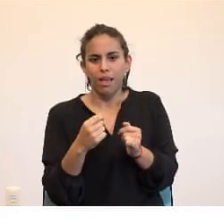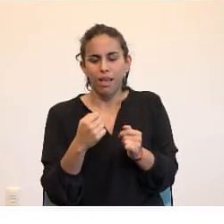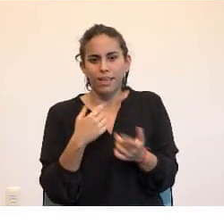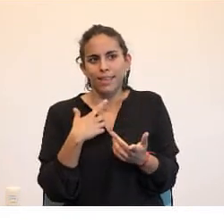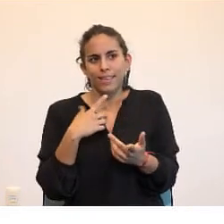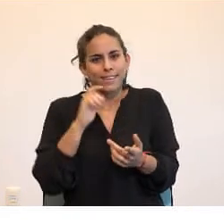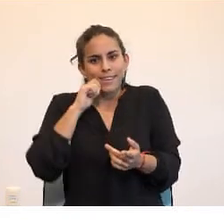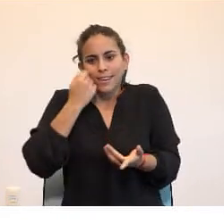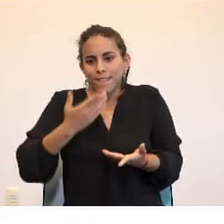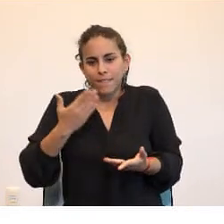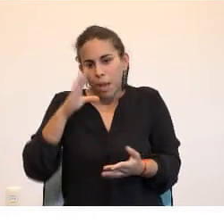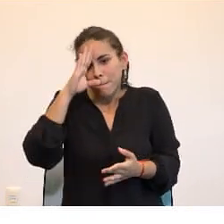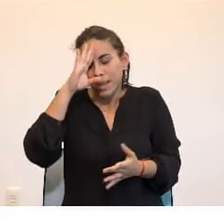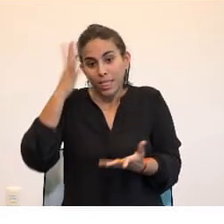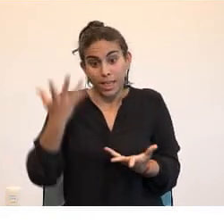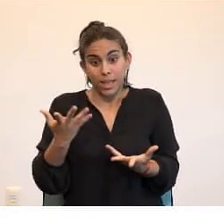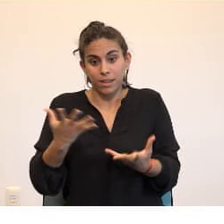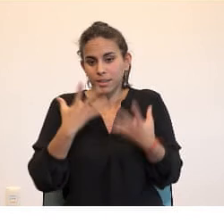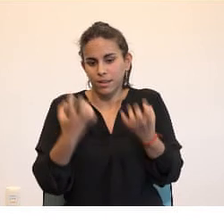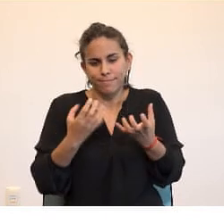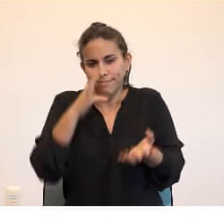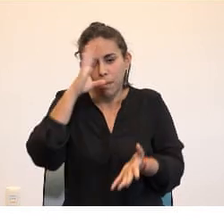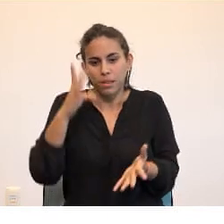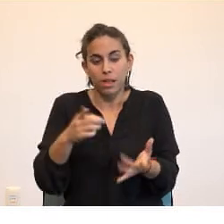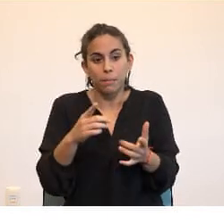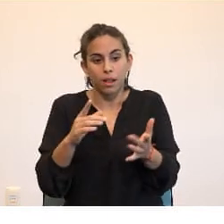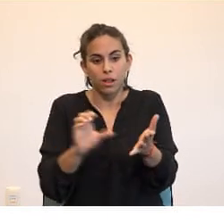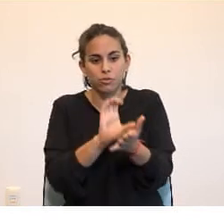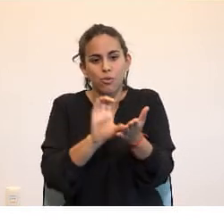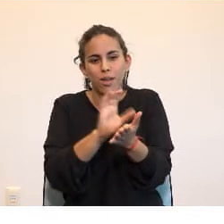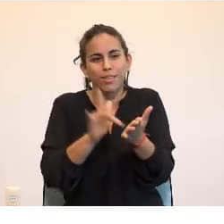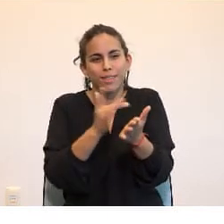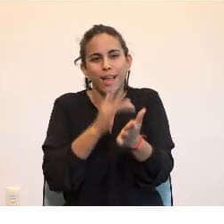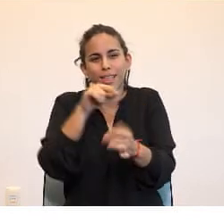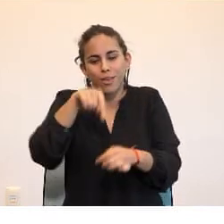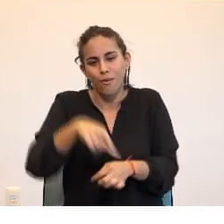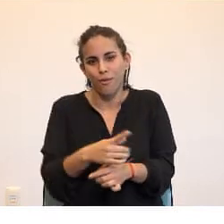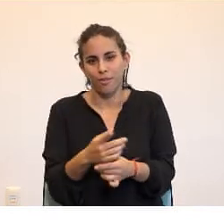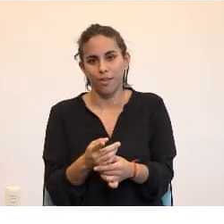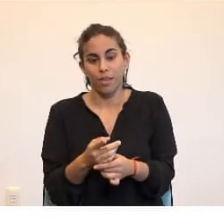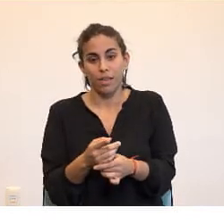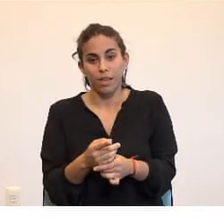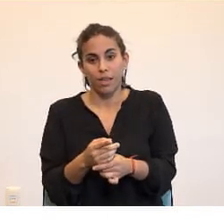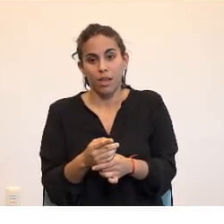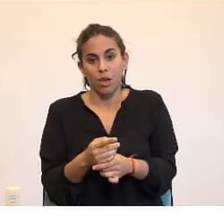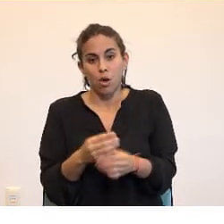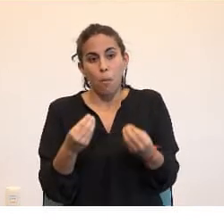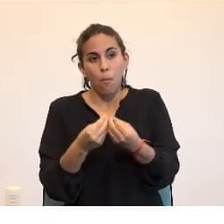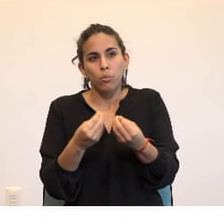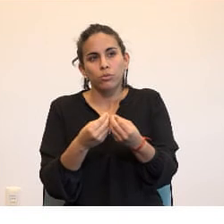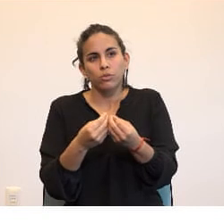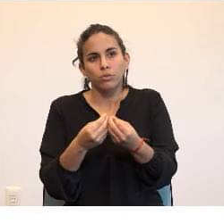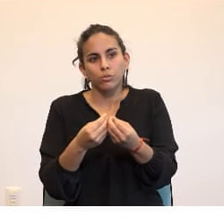motor decisivo para esos ciudadanos y ciudadanas digitales de los que hoy estamos hablando. Encontramos muchos casos de este